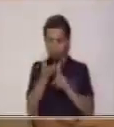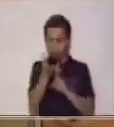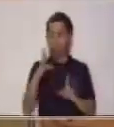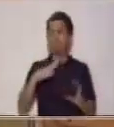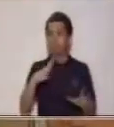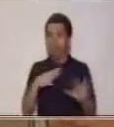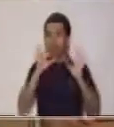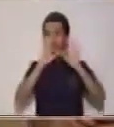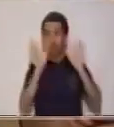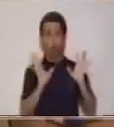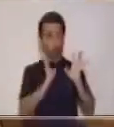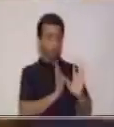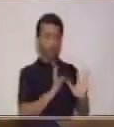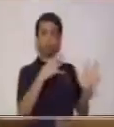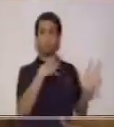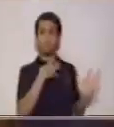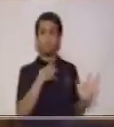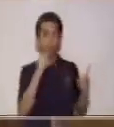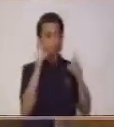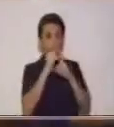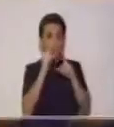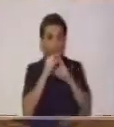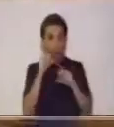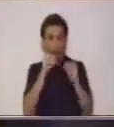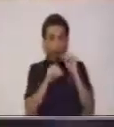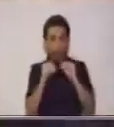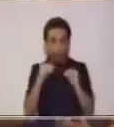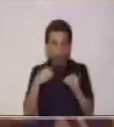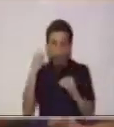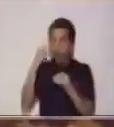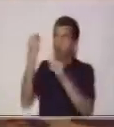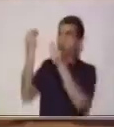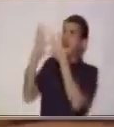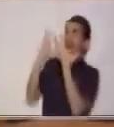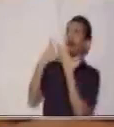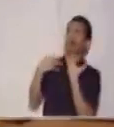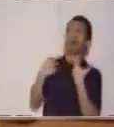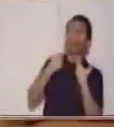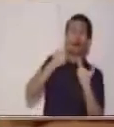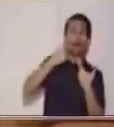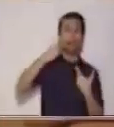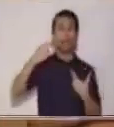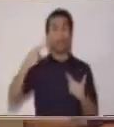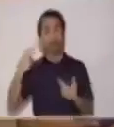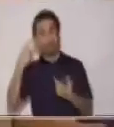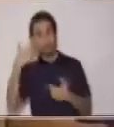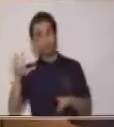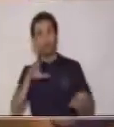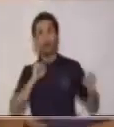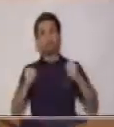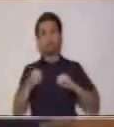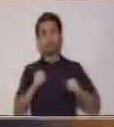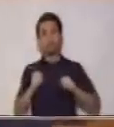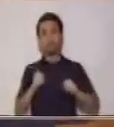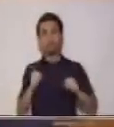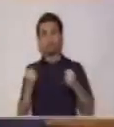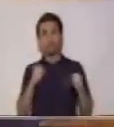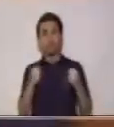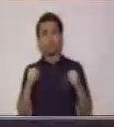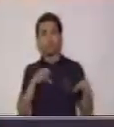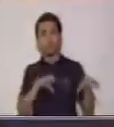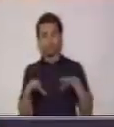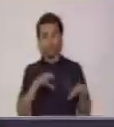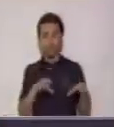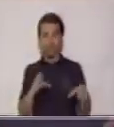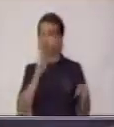van a utilizar palabras que lleguen a convencernos de realizar estas actividades y también pues la forma en la que